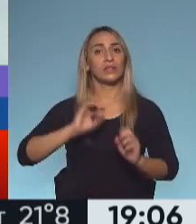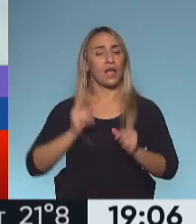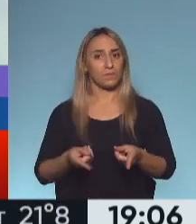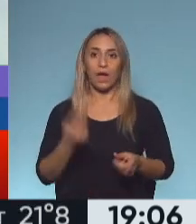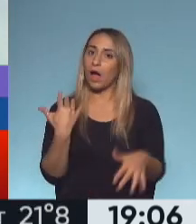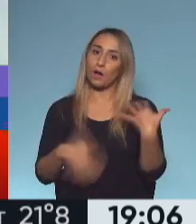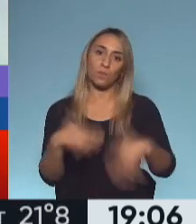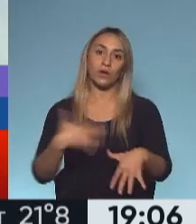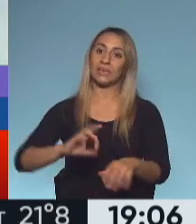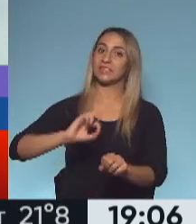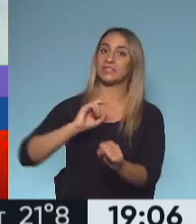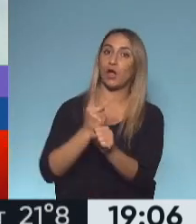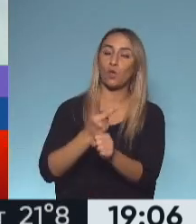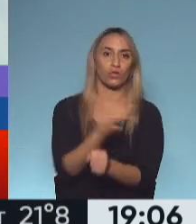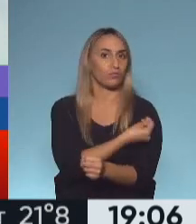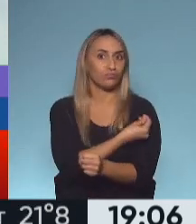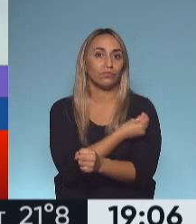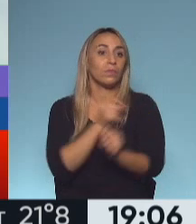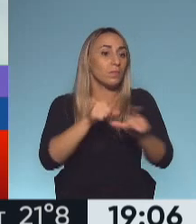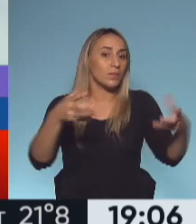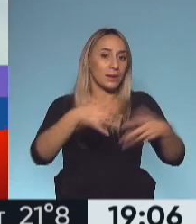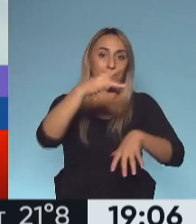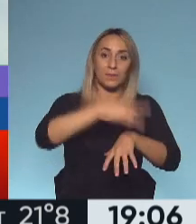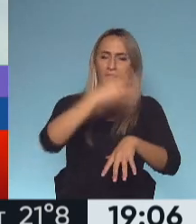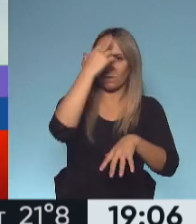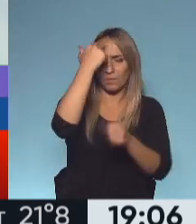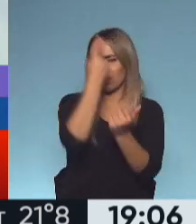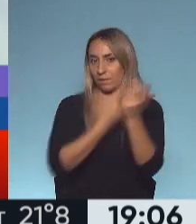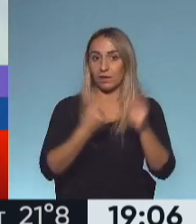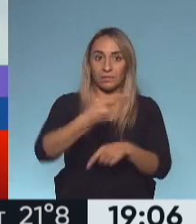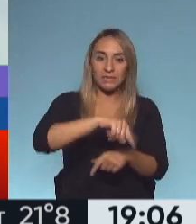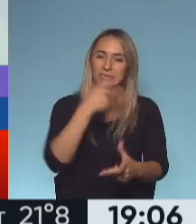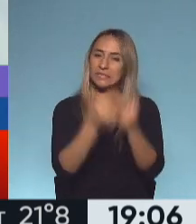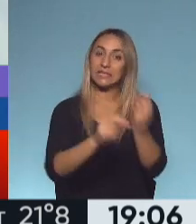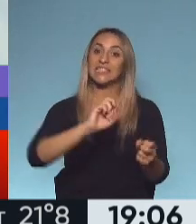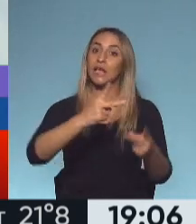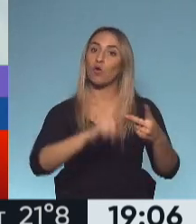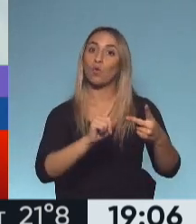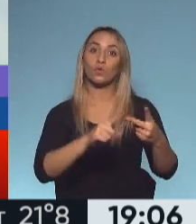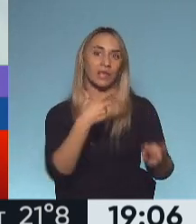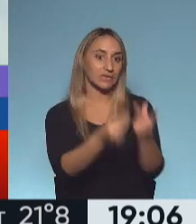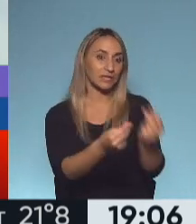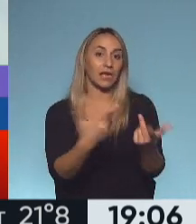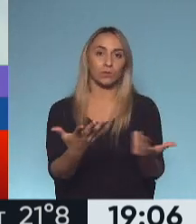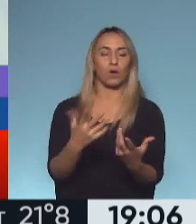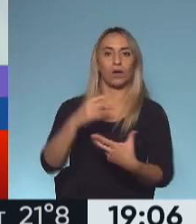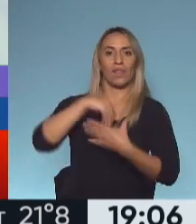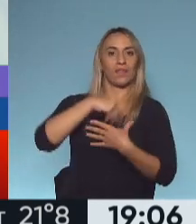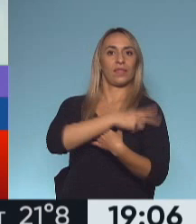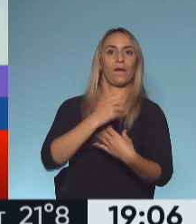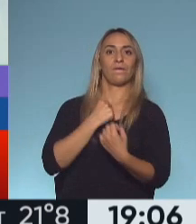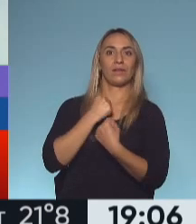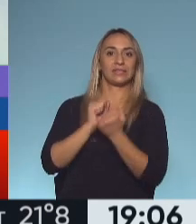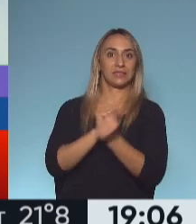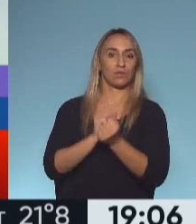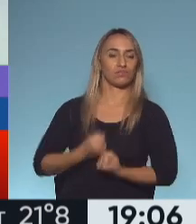para los equipos de salud, para que no perdamos recursos críticos ante el avance de los contagios. Esto por mencionar